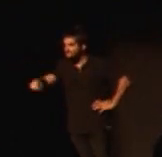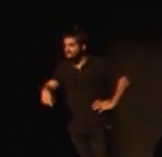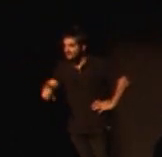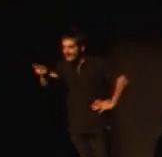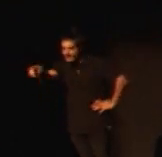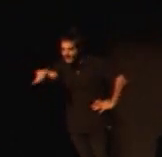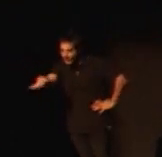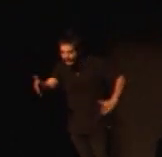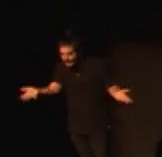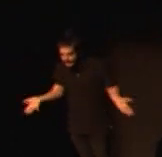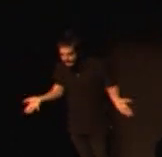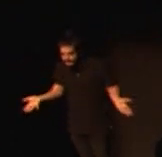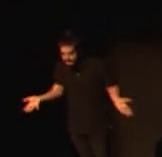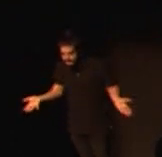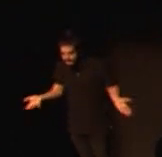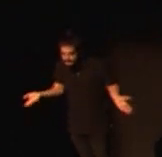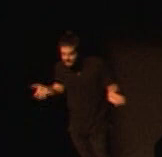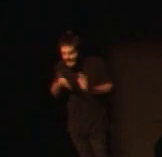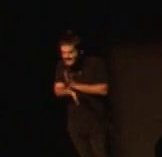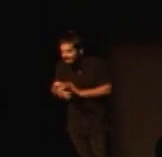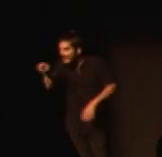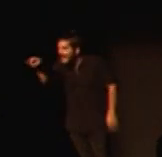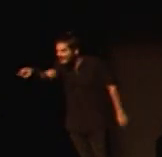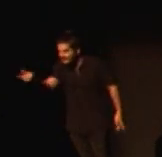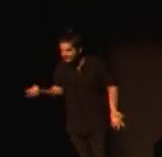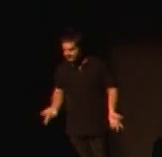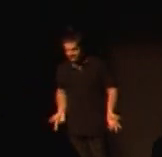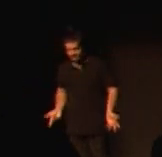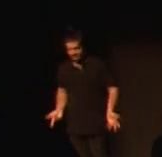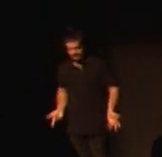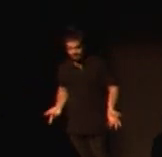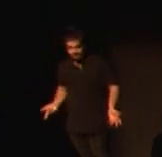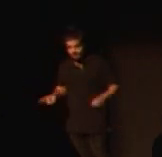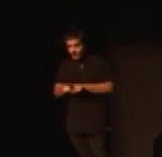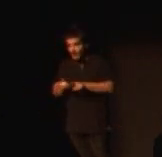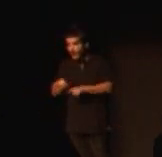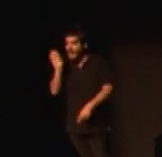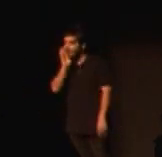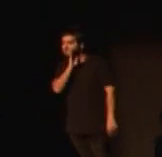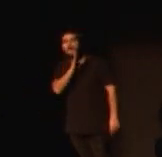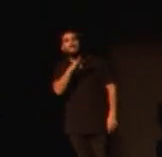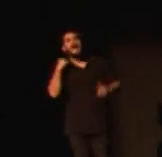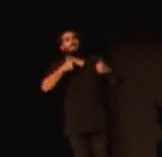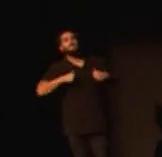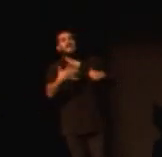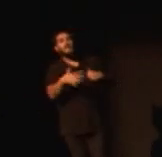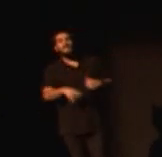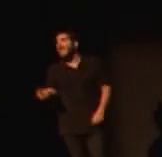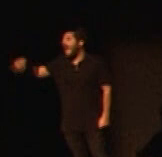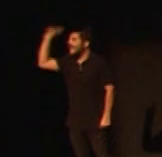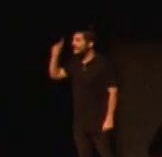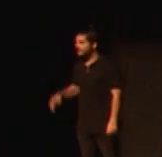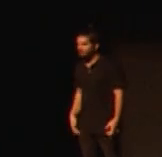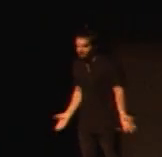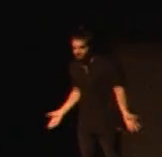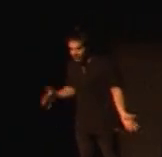dónde? ¿Dónde? Porque esto es muy relativo, es como cuando tu madre le decías, ¡mamá, ¿dónde está la mochila? ¡Allí! Vale, ¿allí dónde? Pues esto es igual, ¿no?